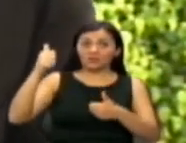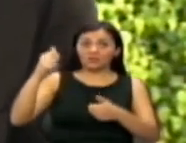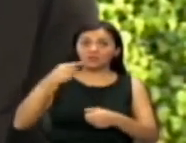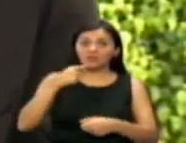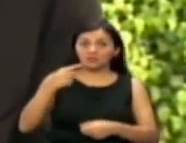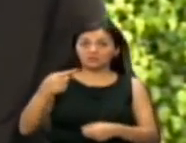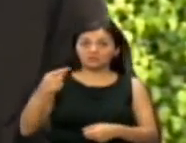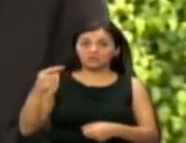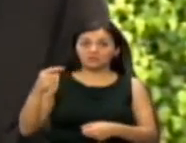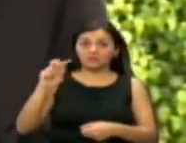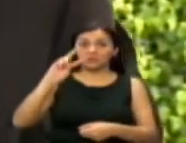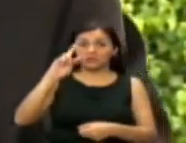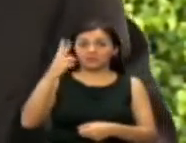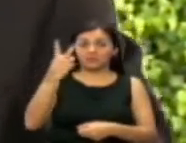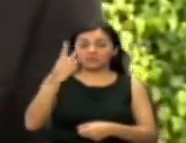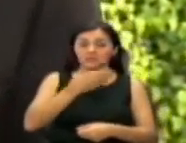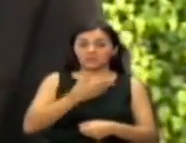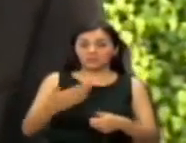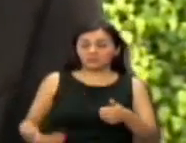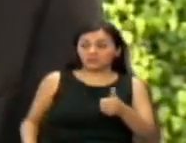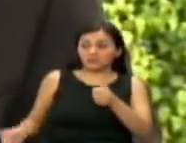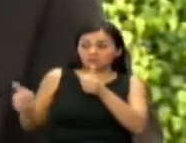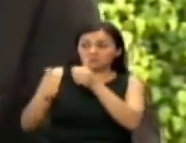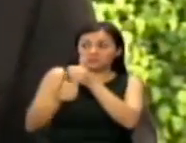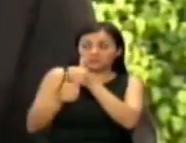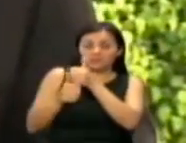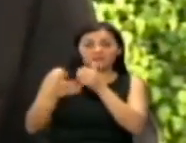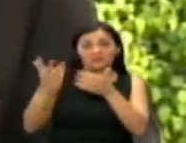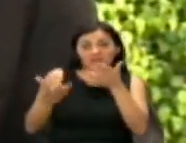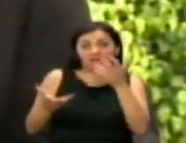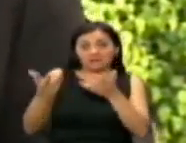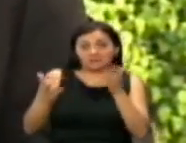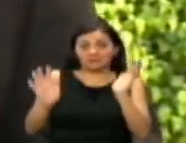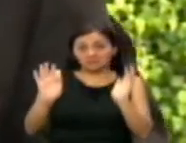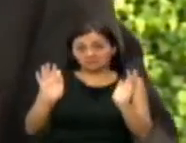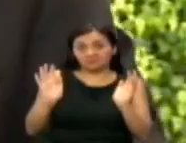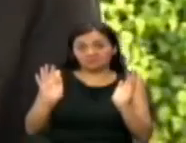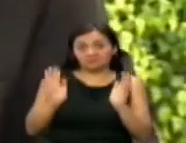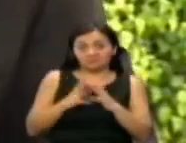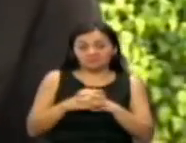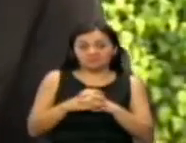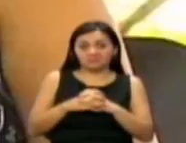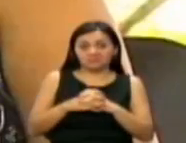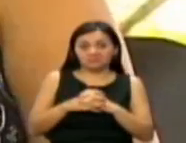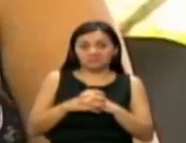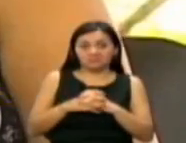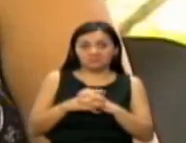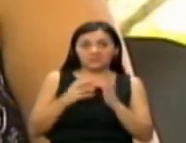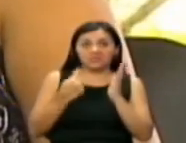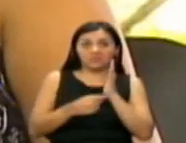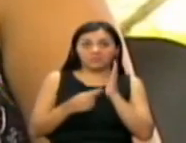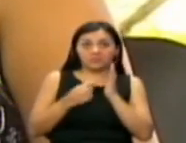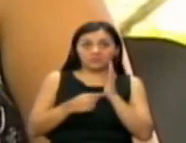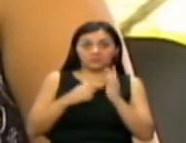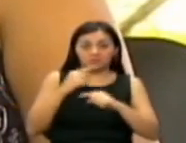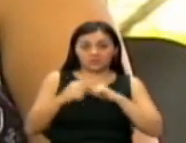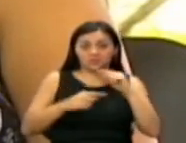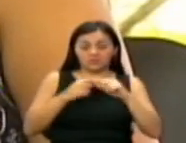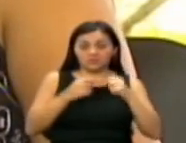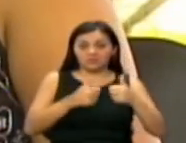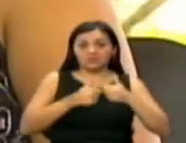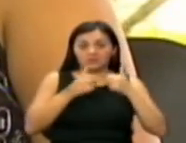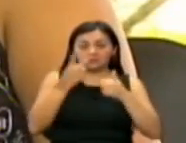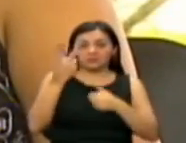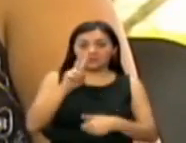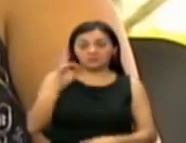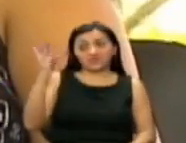ahora la candidatura a vicepresidente, eso es lo que busca. Por eso hace tanto ruido para ver si alguien le hace caso. Bueno, habrá que ver qué sucede cuando sí. Usted esté de candidato también en